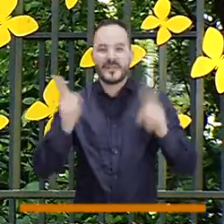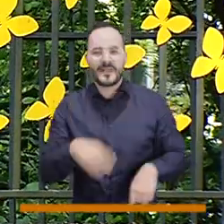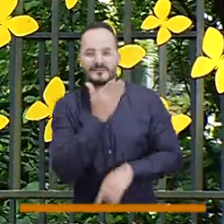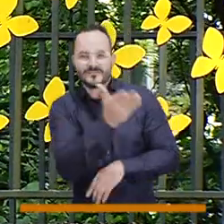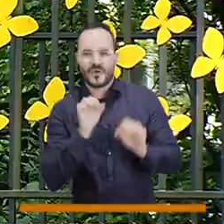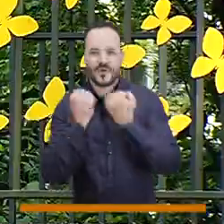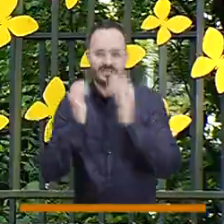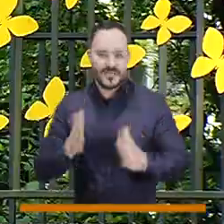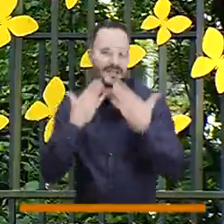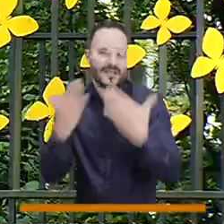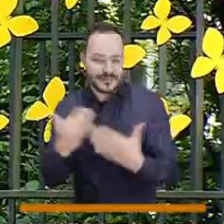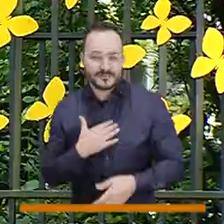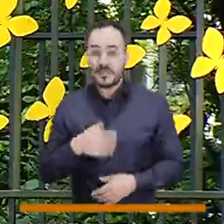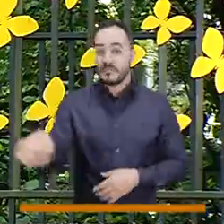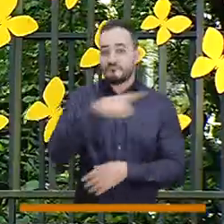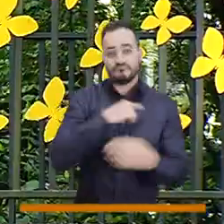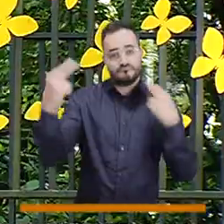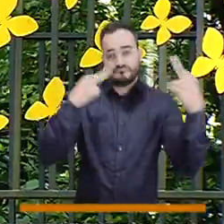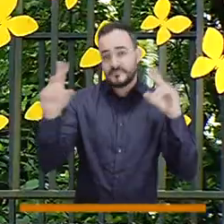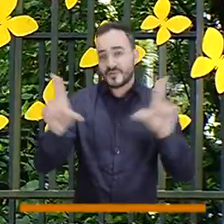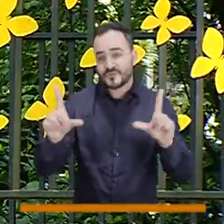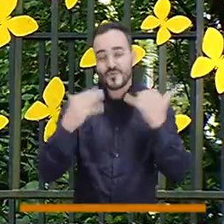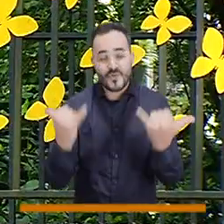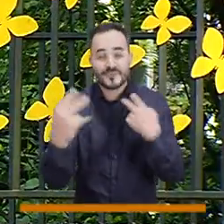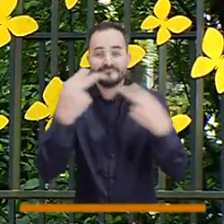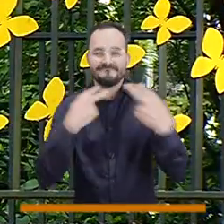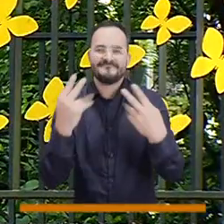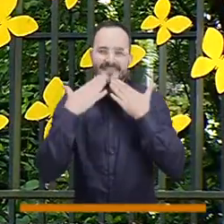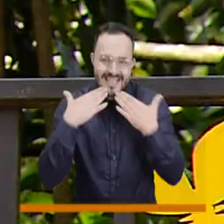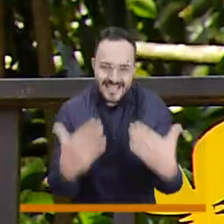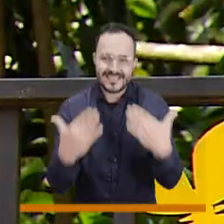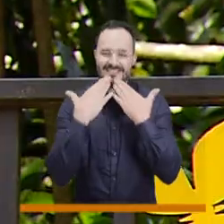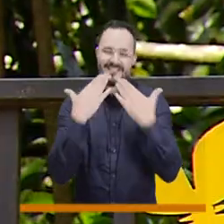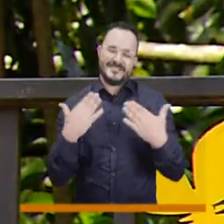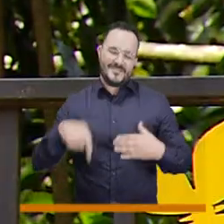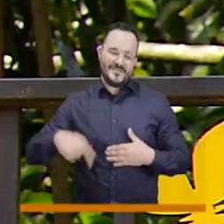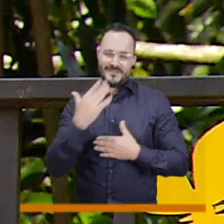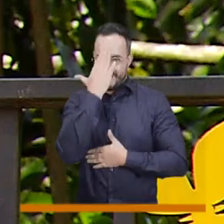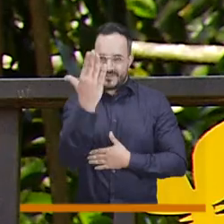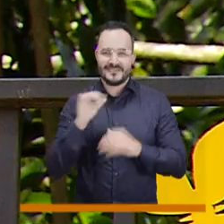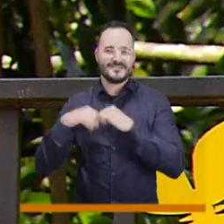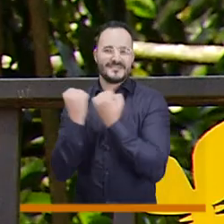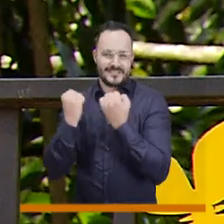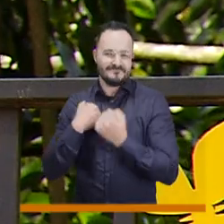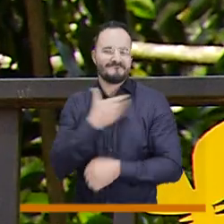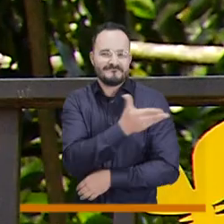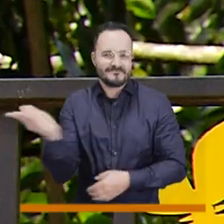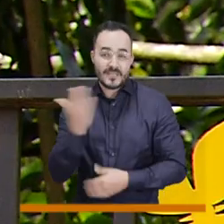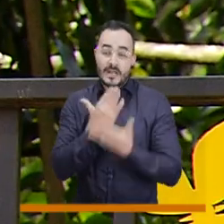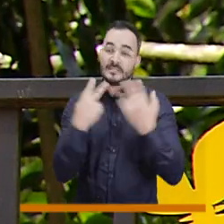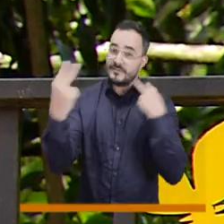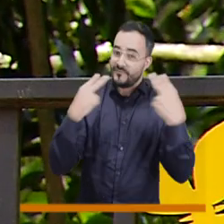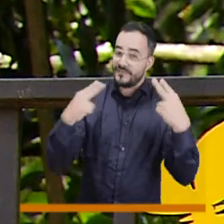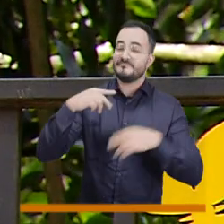al concejal que nos acompaña y por supuesto a todos nuestros televidentes, nuestros invitados principales en De Frente a la Gente, a todos los que nos ven a través